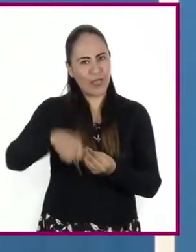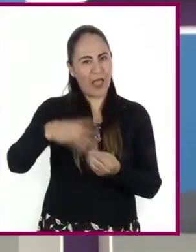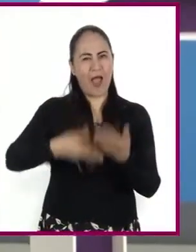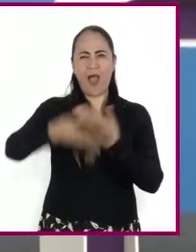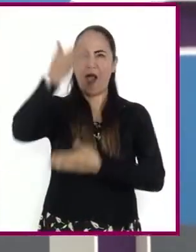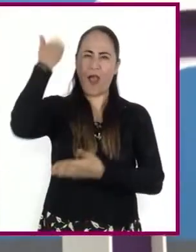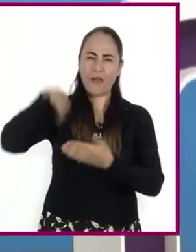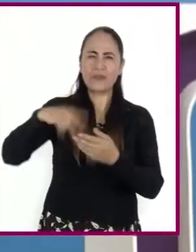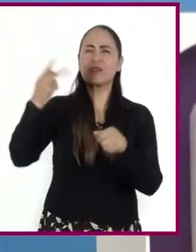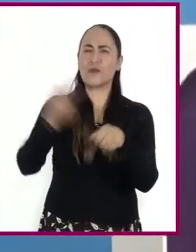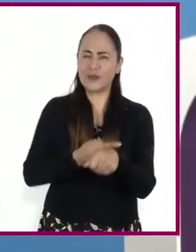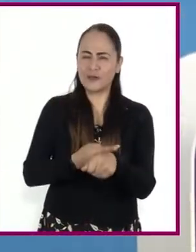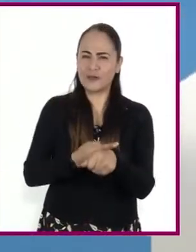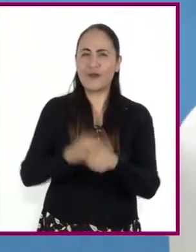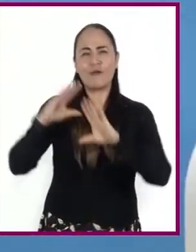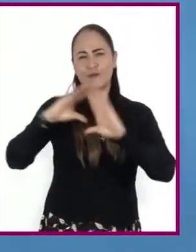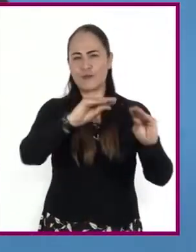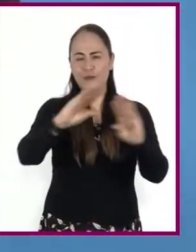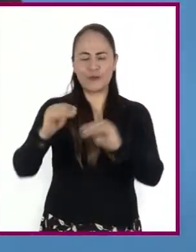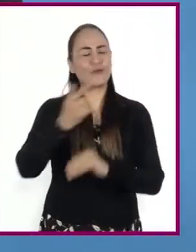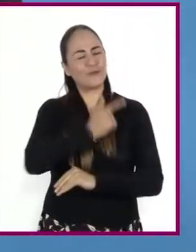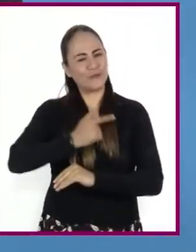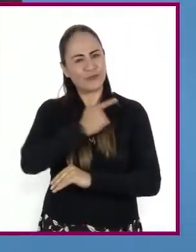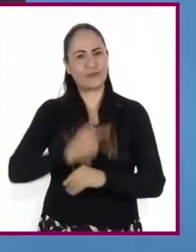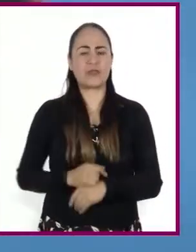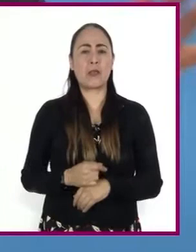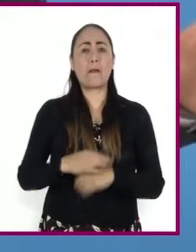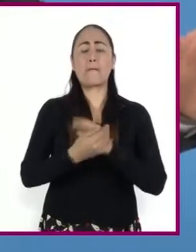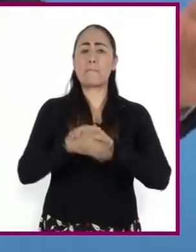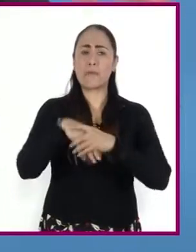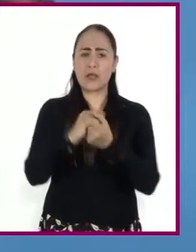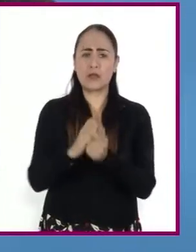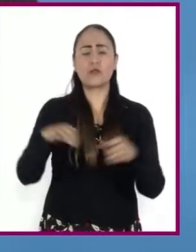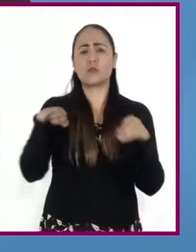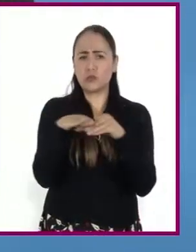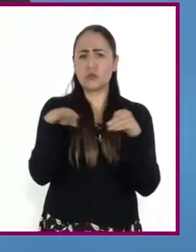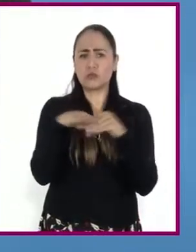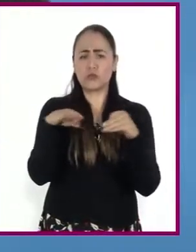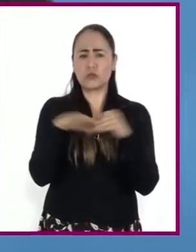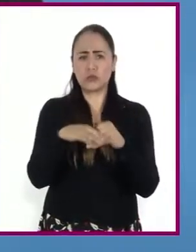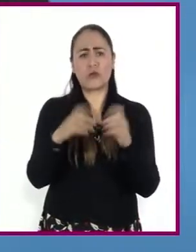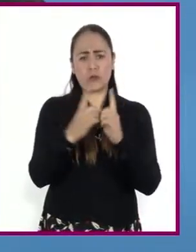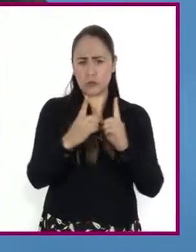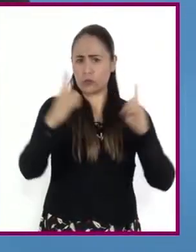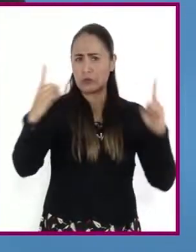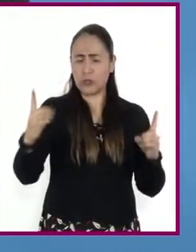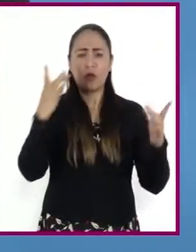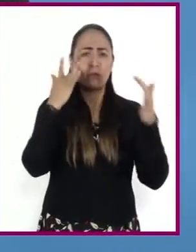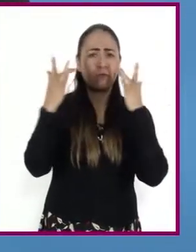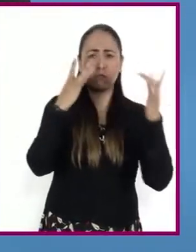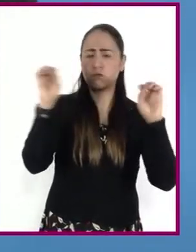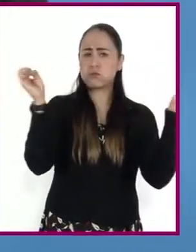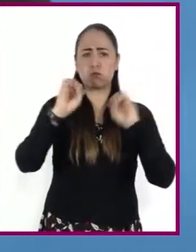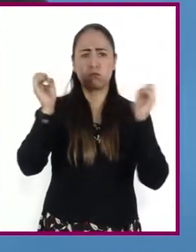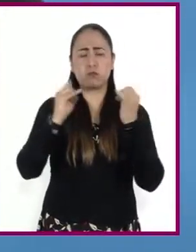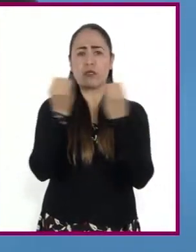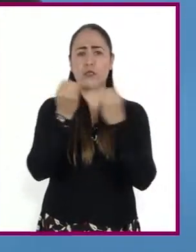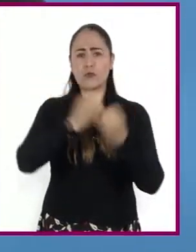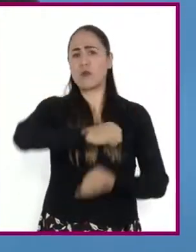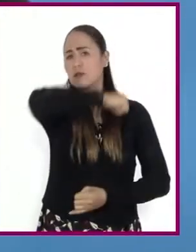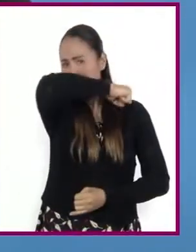pasado. Recuerden lavarse continuamente las manos, mantener la sana distancia, no tocarse el rostro y realizar